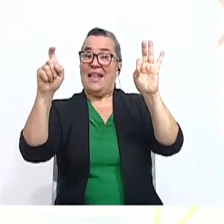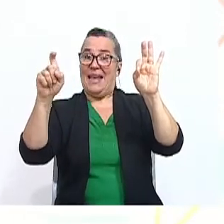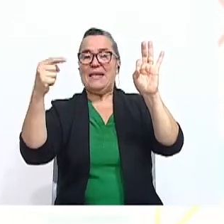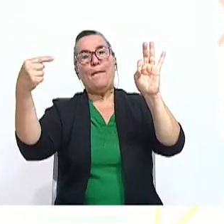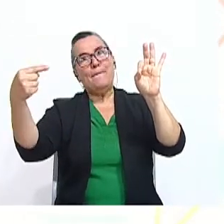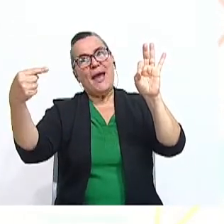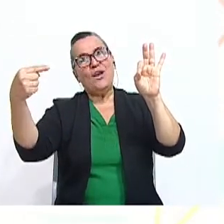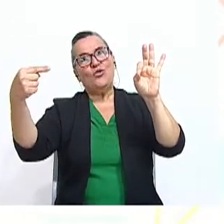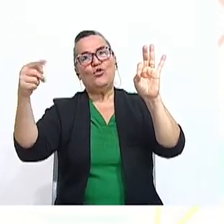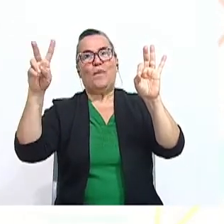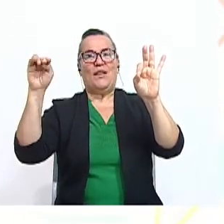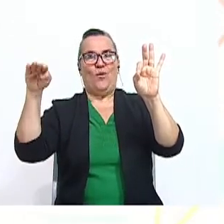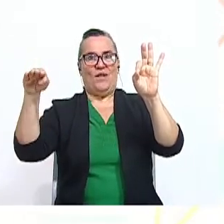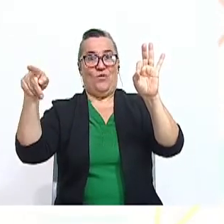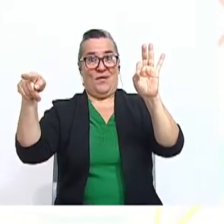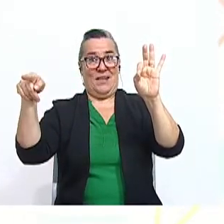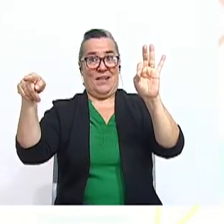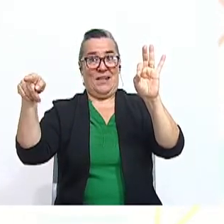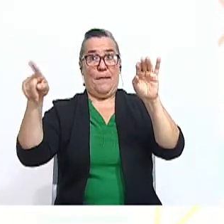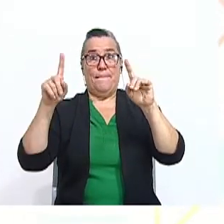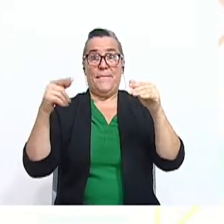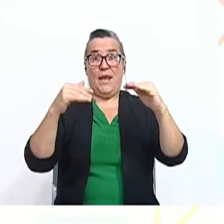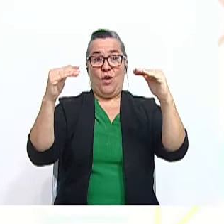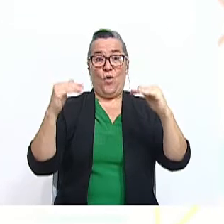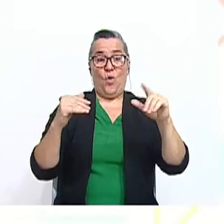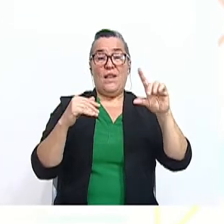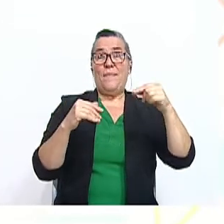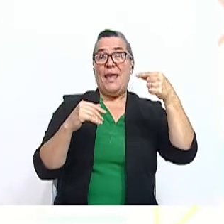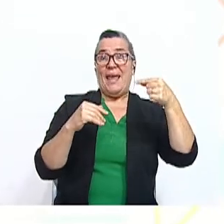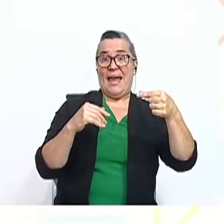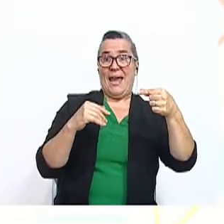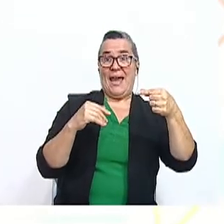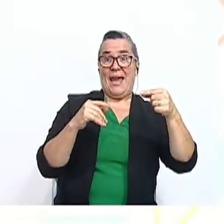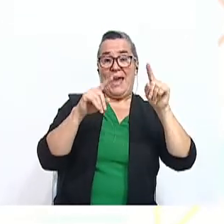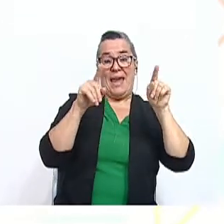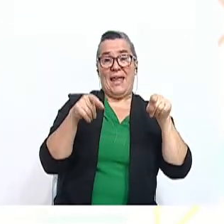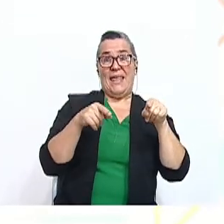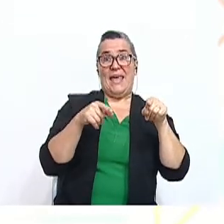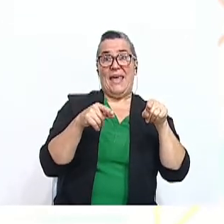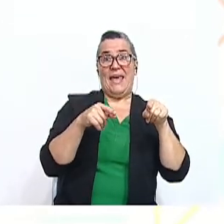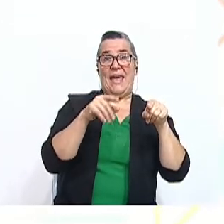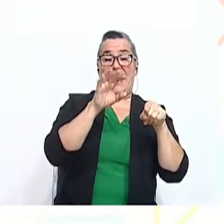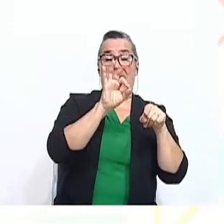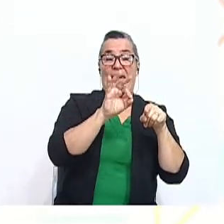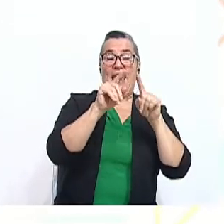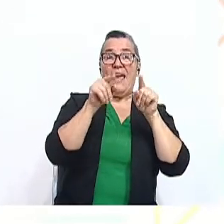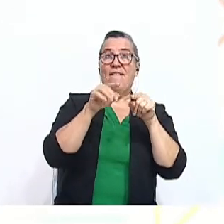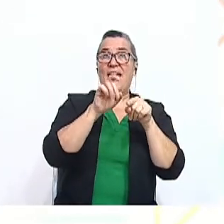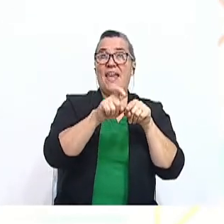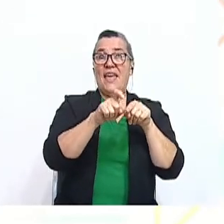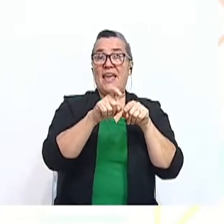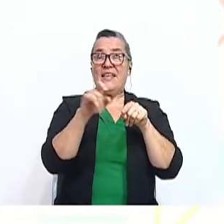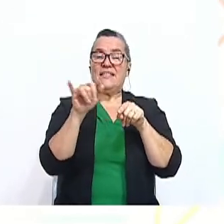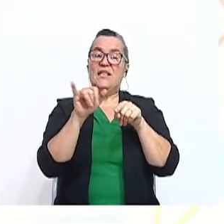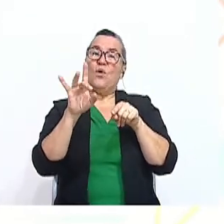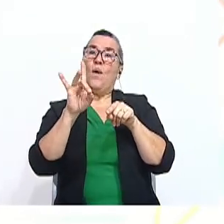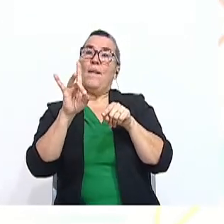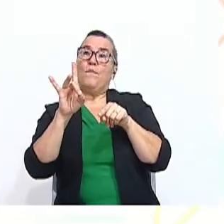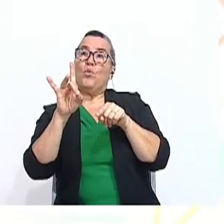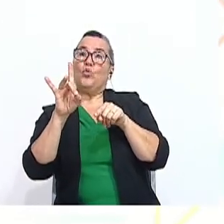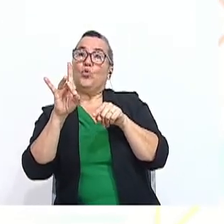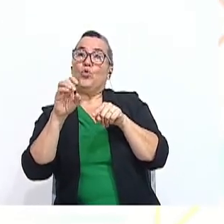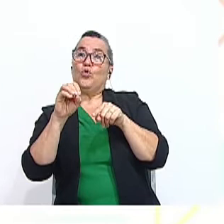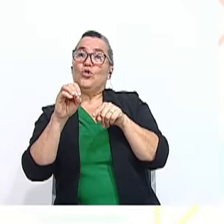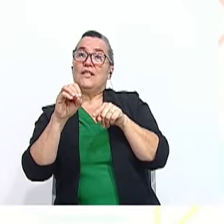0,80x menos 24.000. Pero también tenemos la composición g de f de x, que es igual